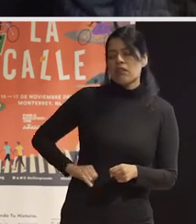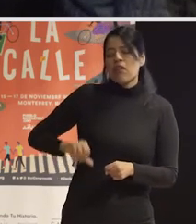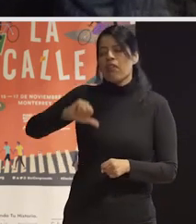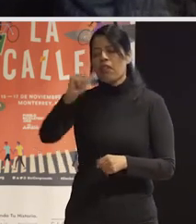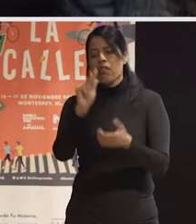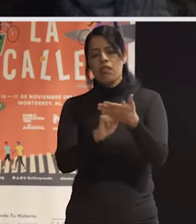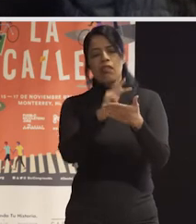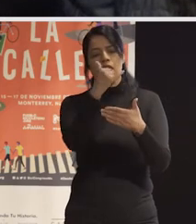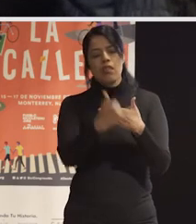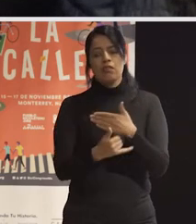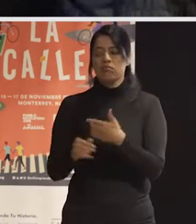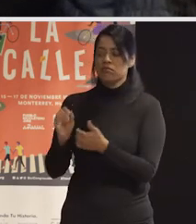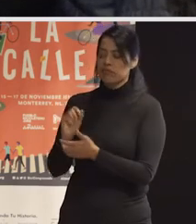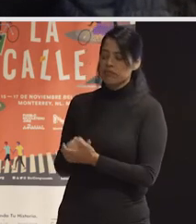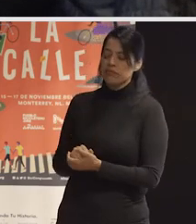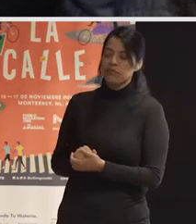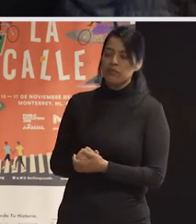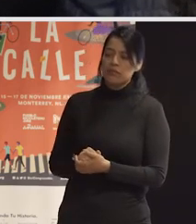y él